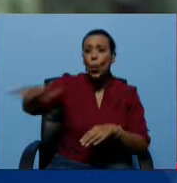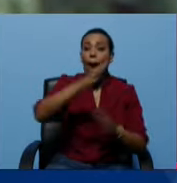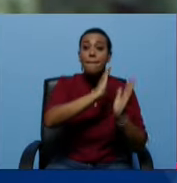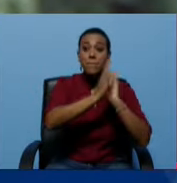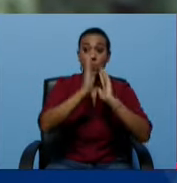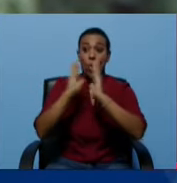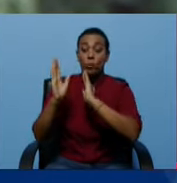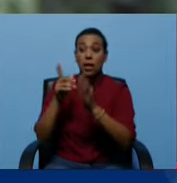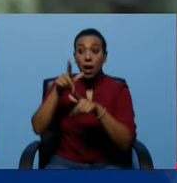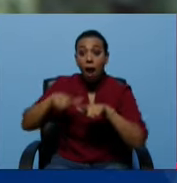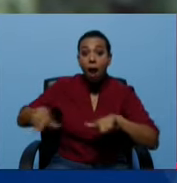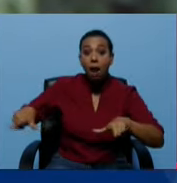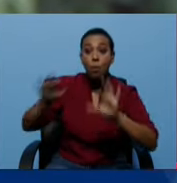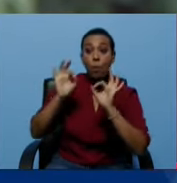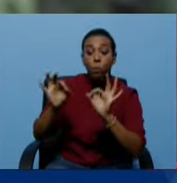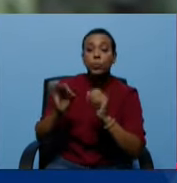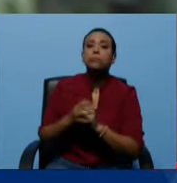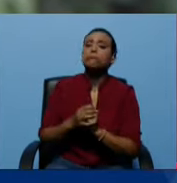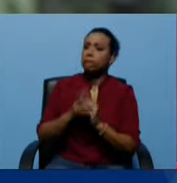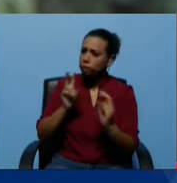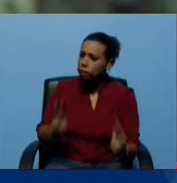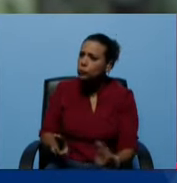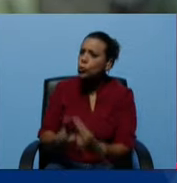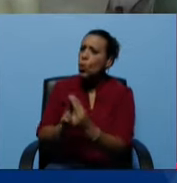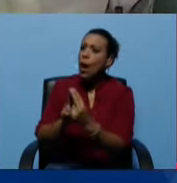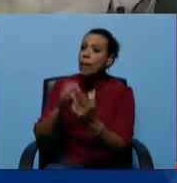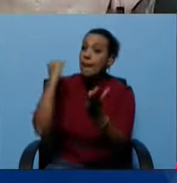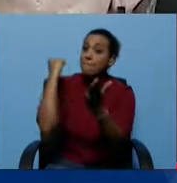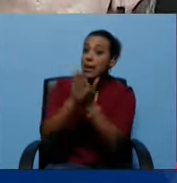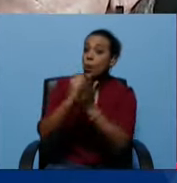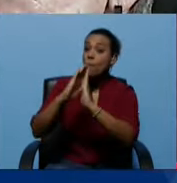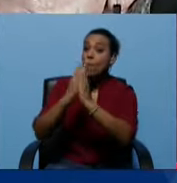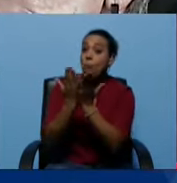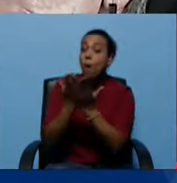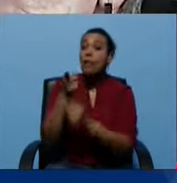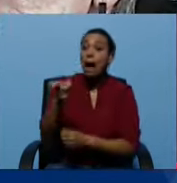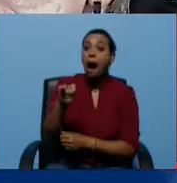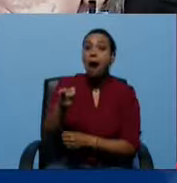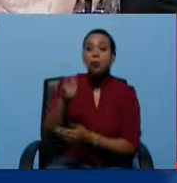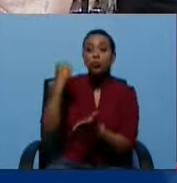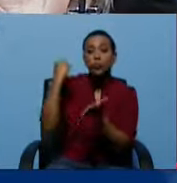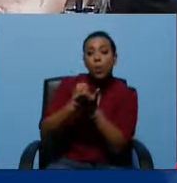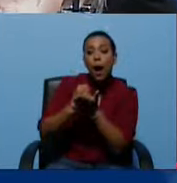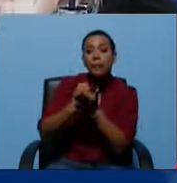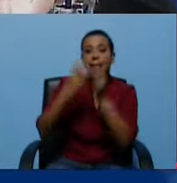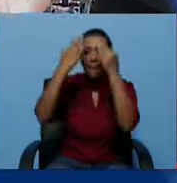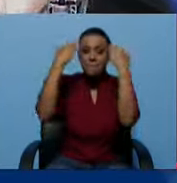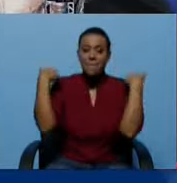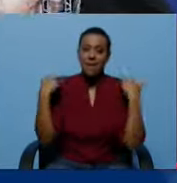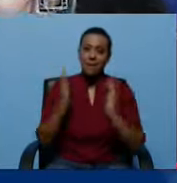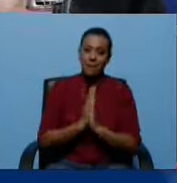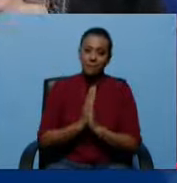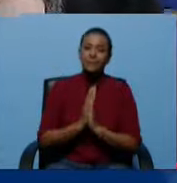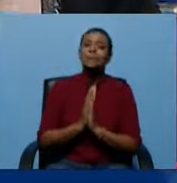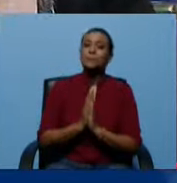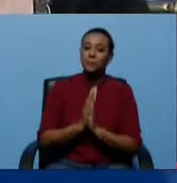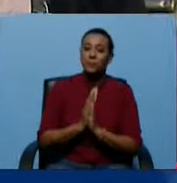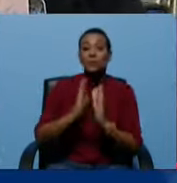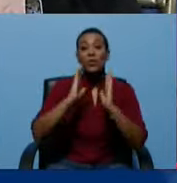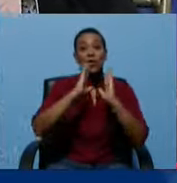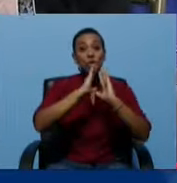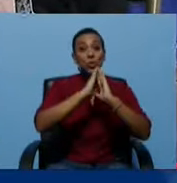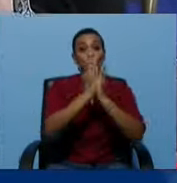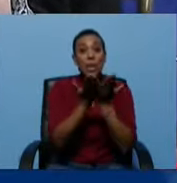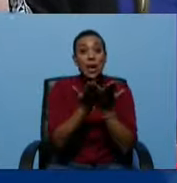biblioteca, y uno se encuentra con el pasaporte del doctor Humberto Fernández Morán y su estampita de la Virgen María, sus libros de